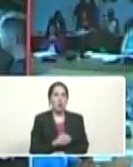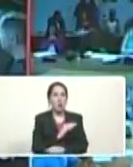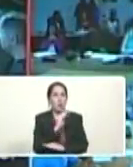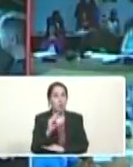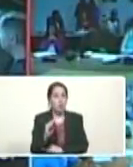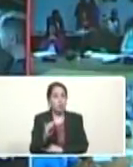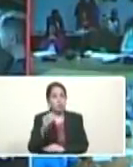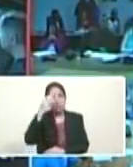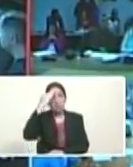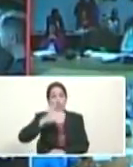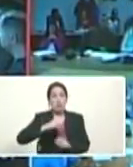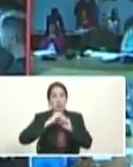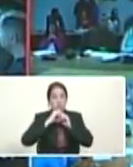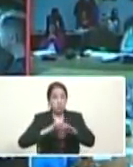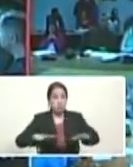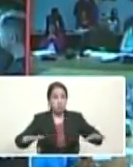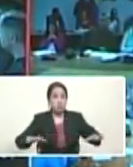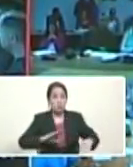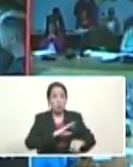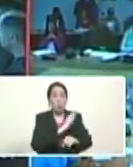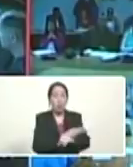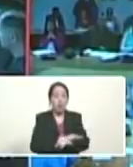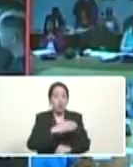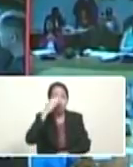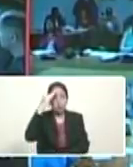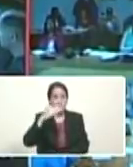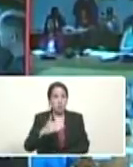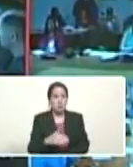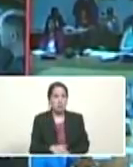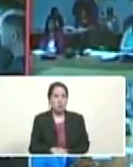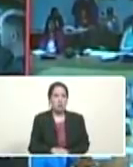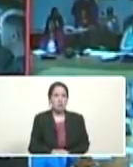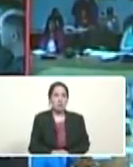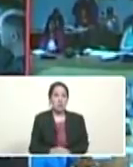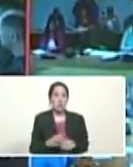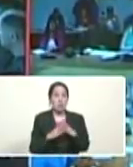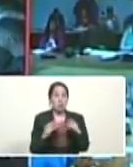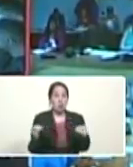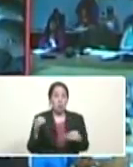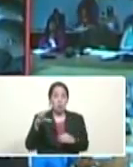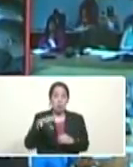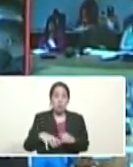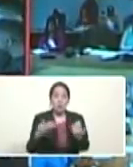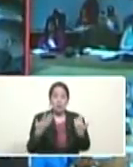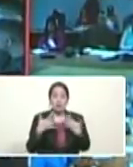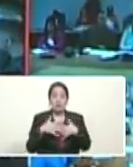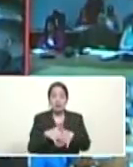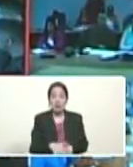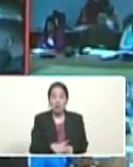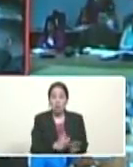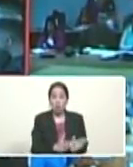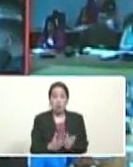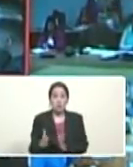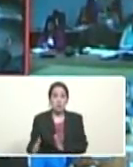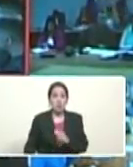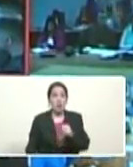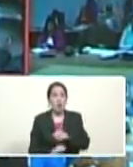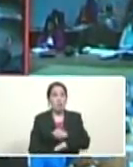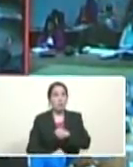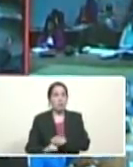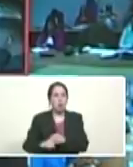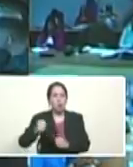desplegado poderoso poder militar de todo el país integrado organizado apoyados por un